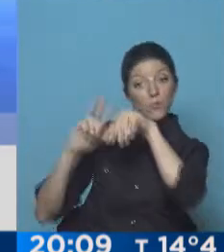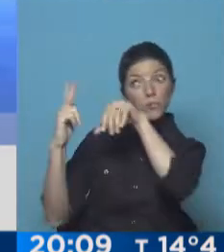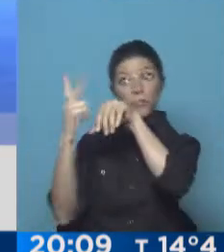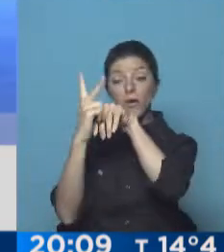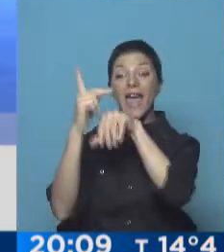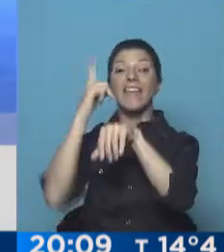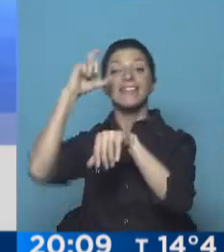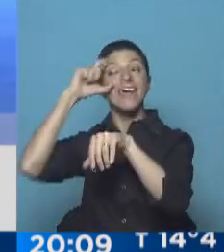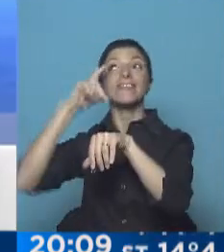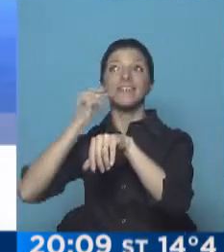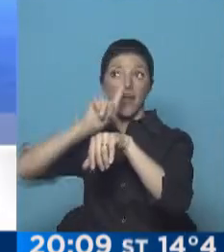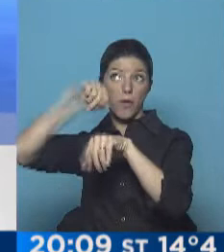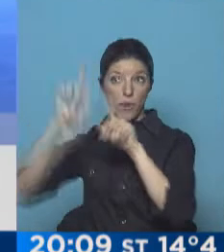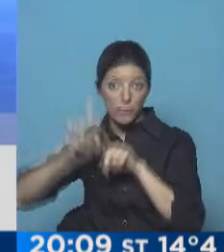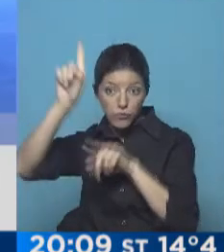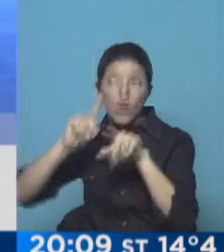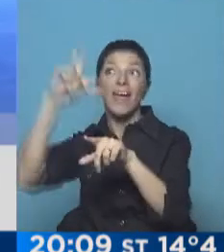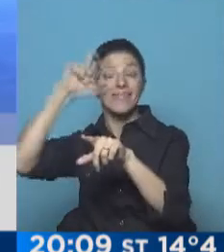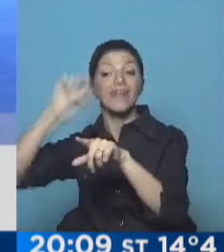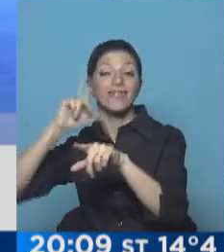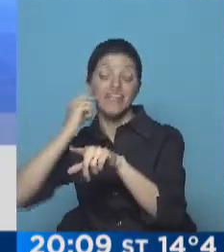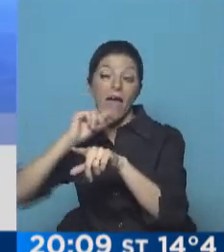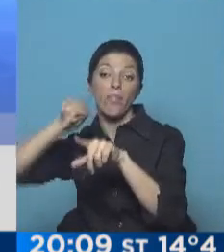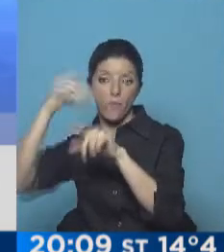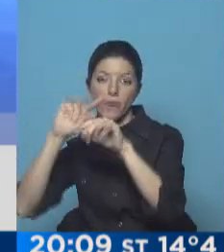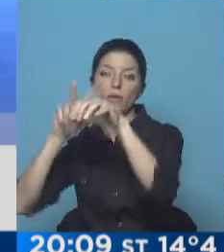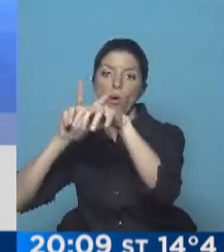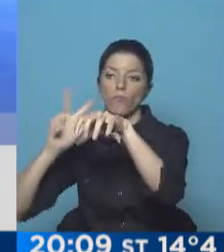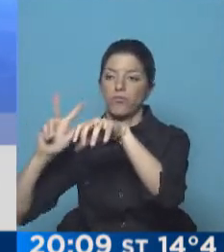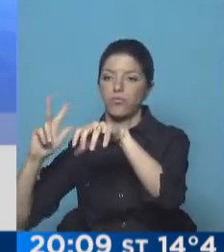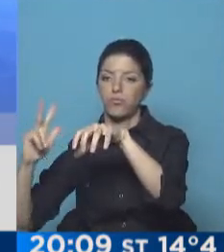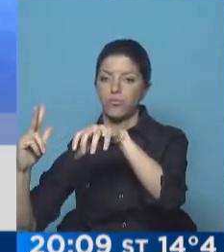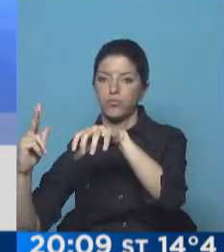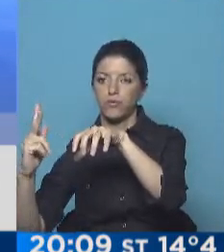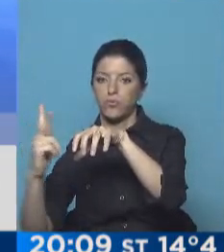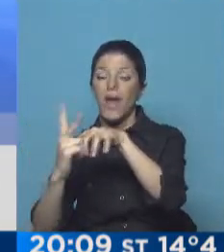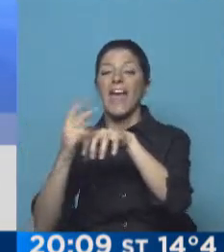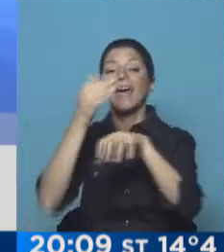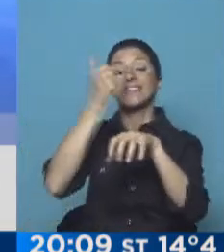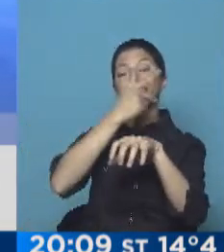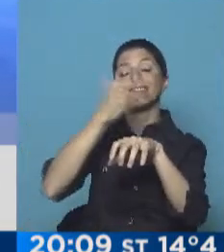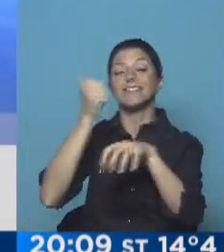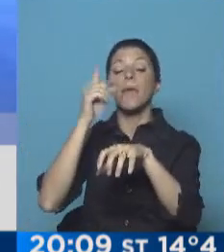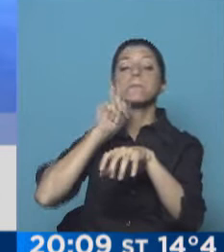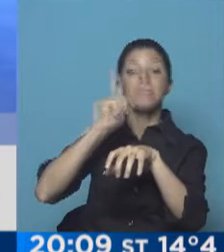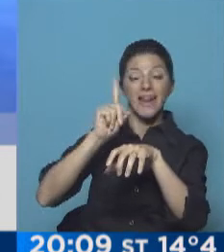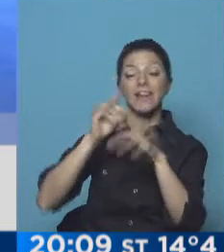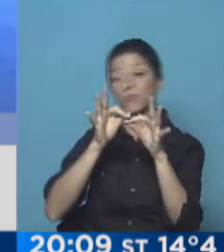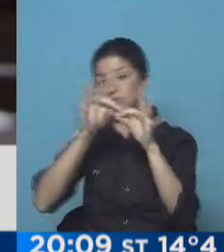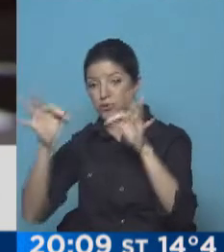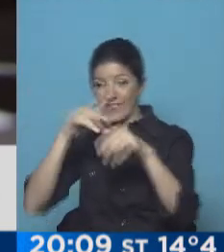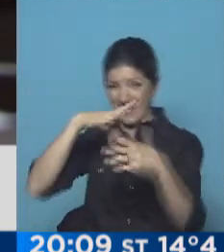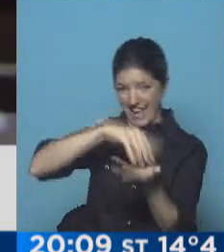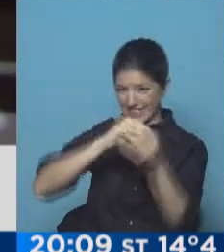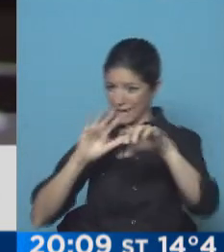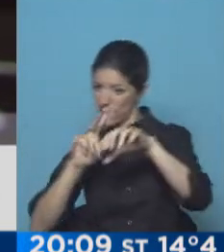días después, al ubicarse a casi 36.000 kilómetros de distancia de la Tierra. Desde entonces, ocupa